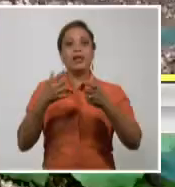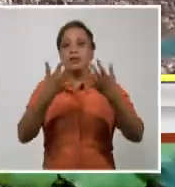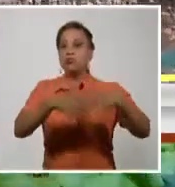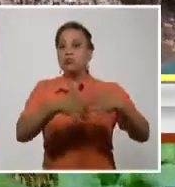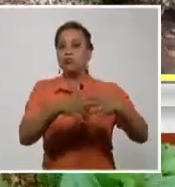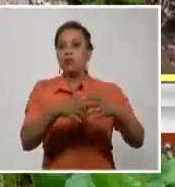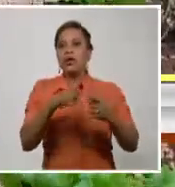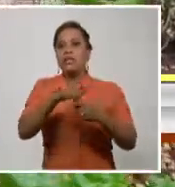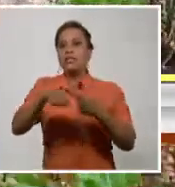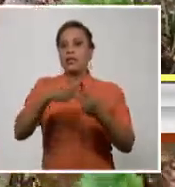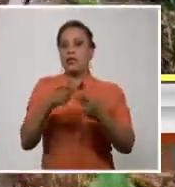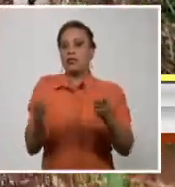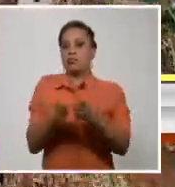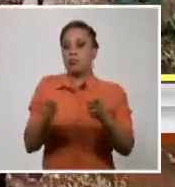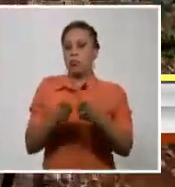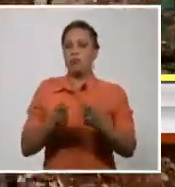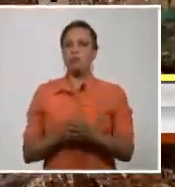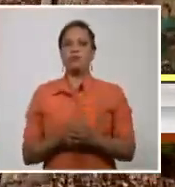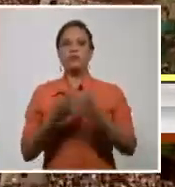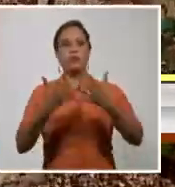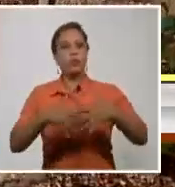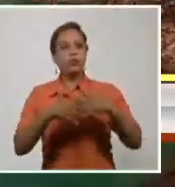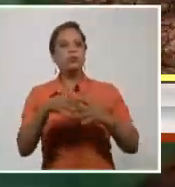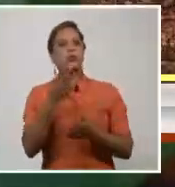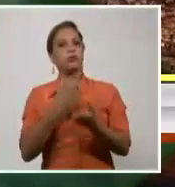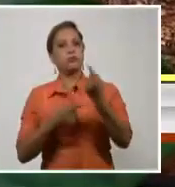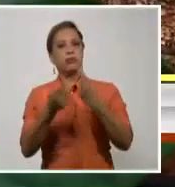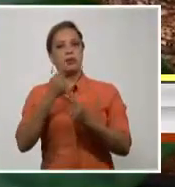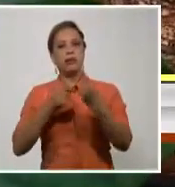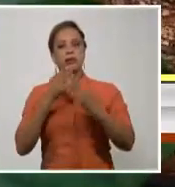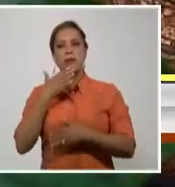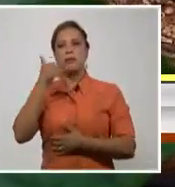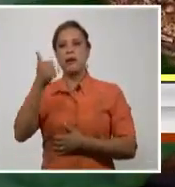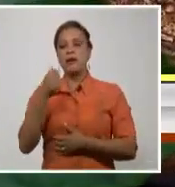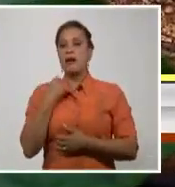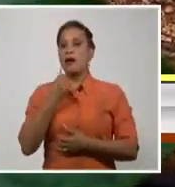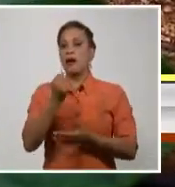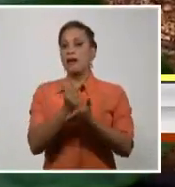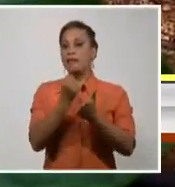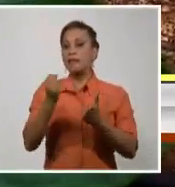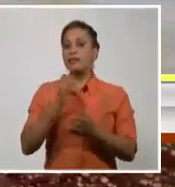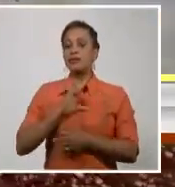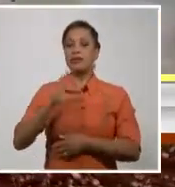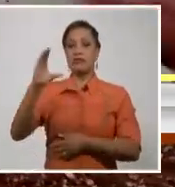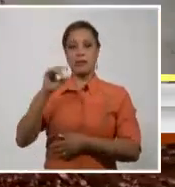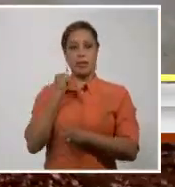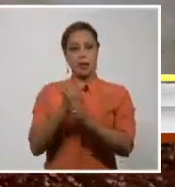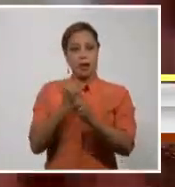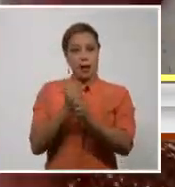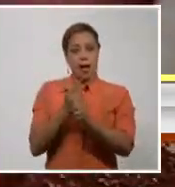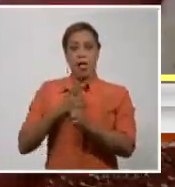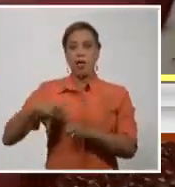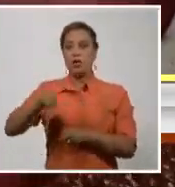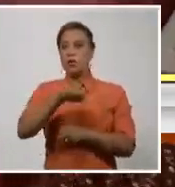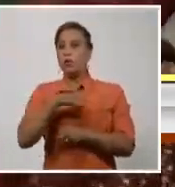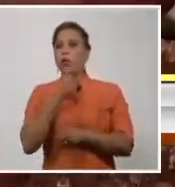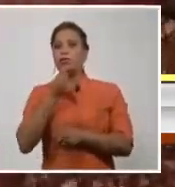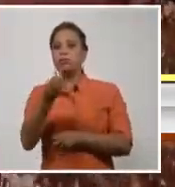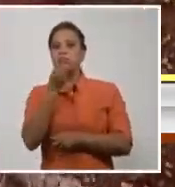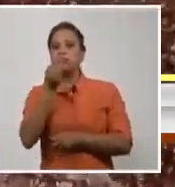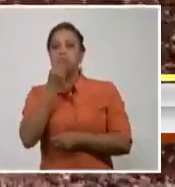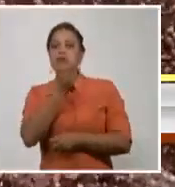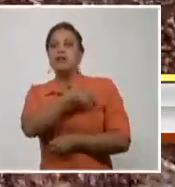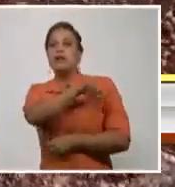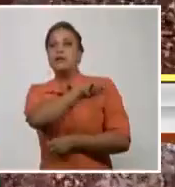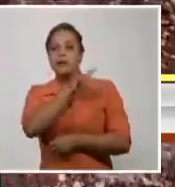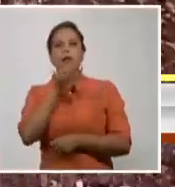ciclos cortos. Más producciones con más alternativas que garantizan el salario de los trabajadores y la alimentación del pueblo es una fórmula de la